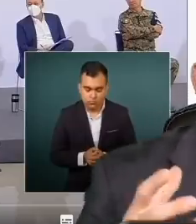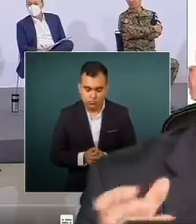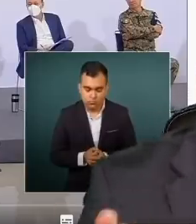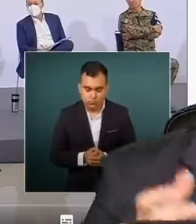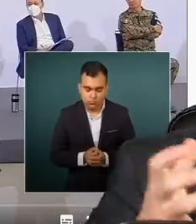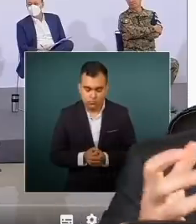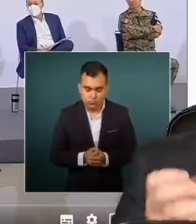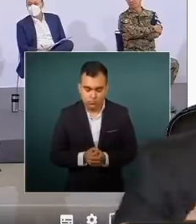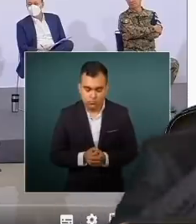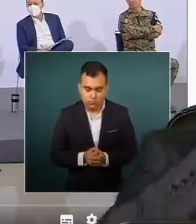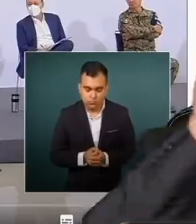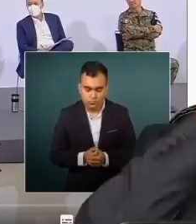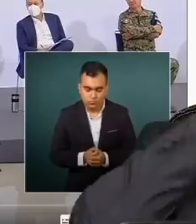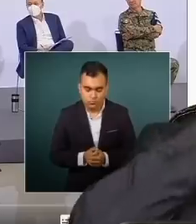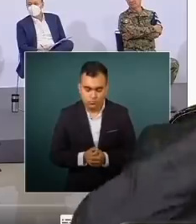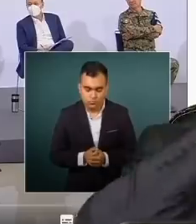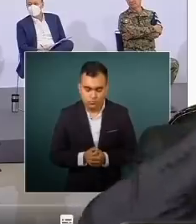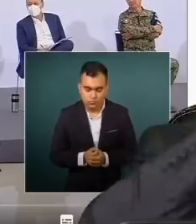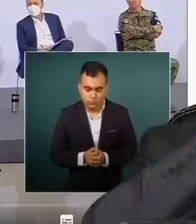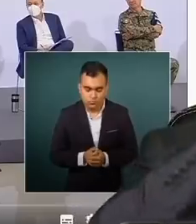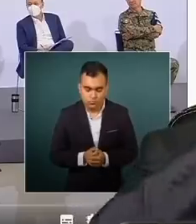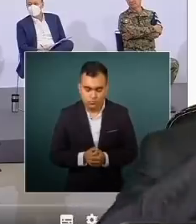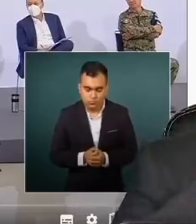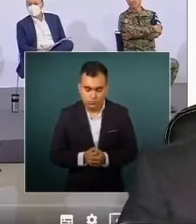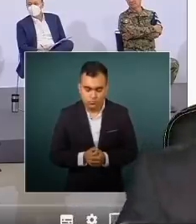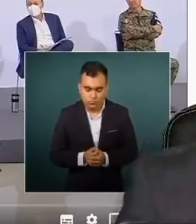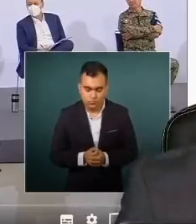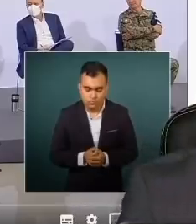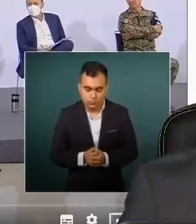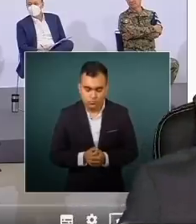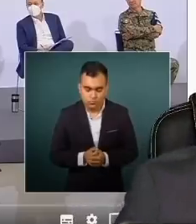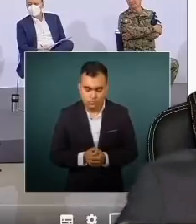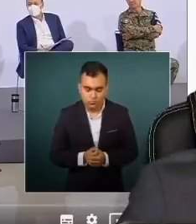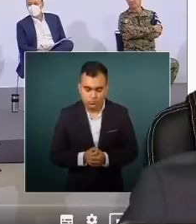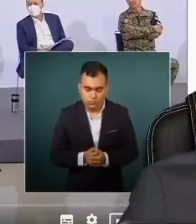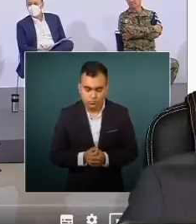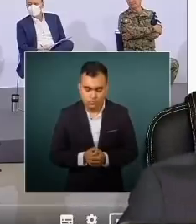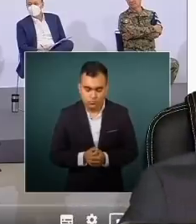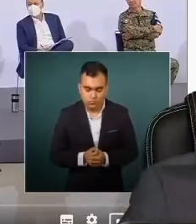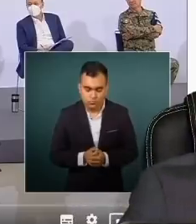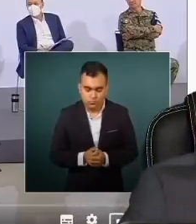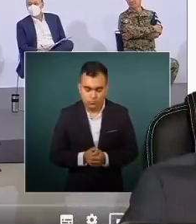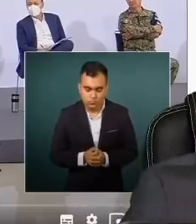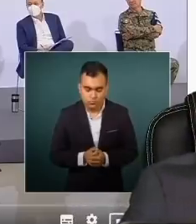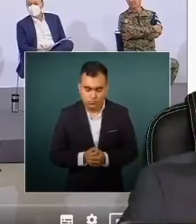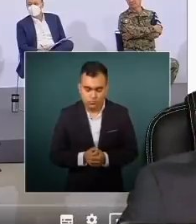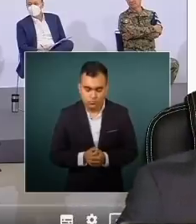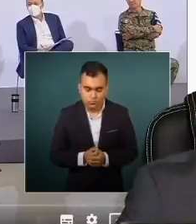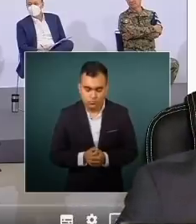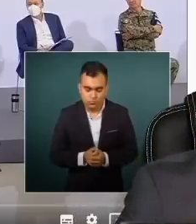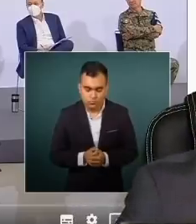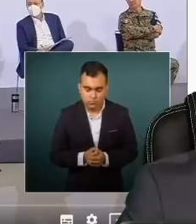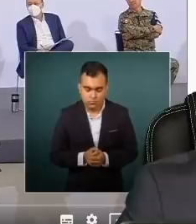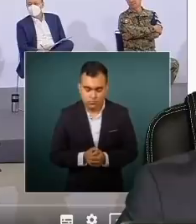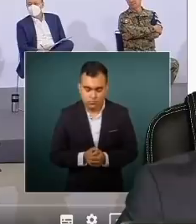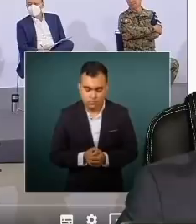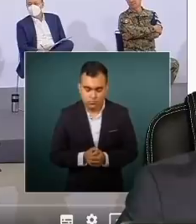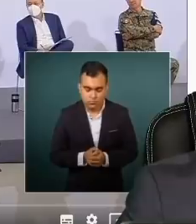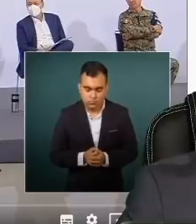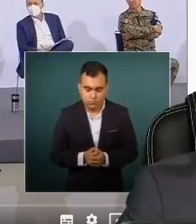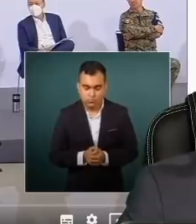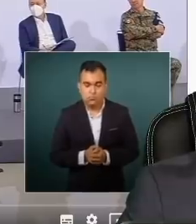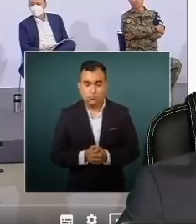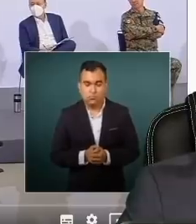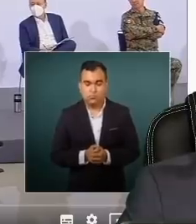sudoroso enojado consigo así la quijada le empezó a temblar vean mi querida familia lo que contestó este